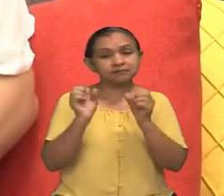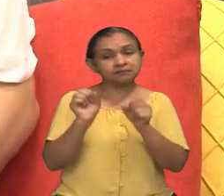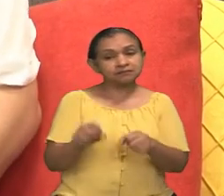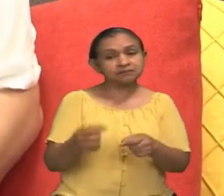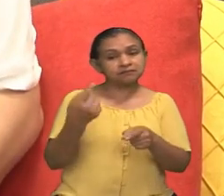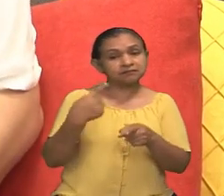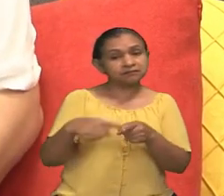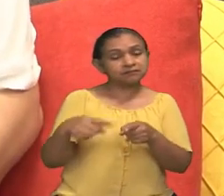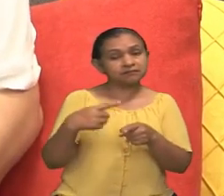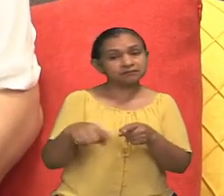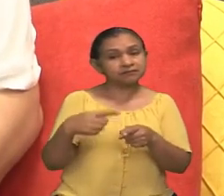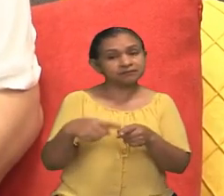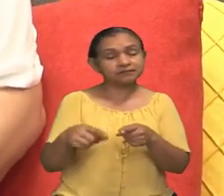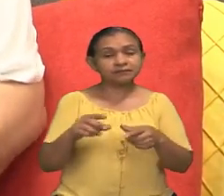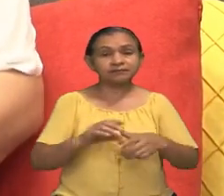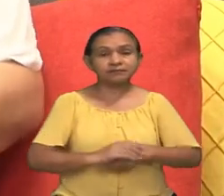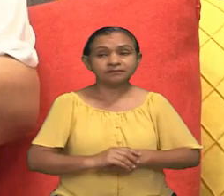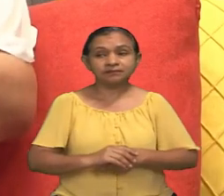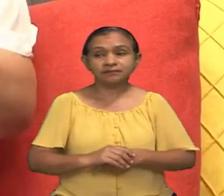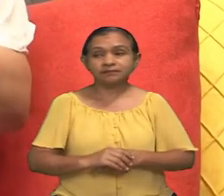pagar una